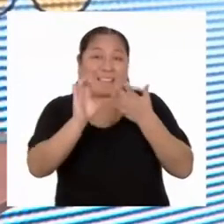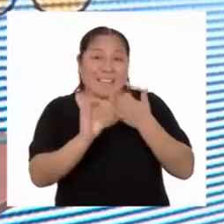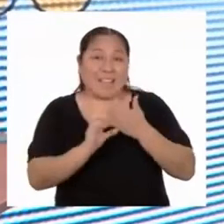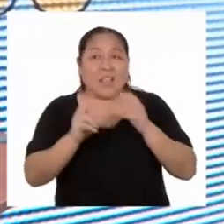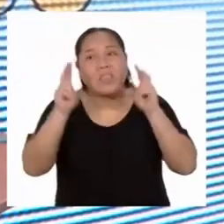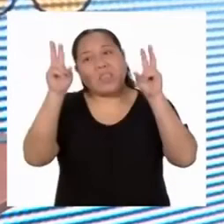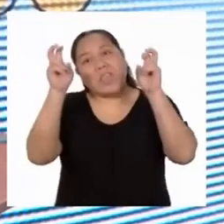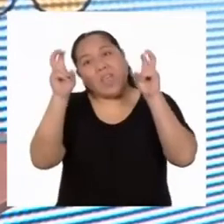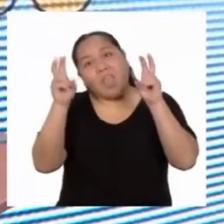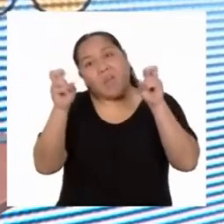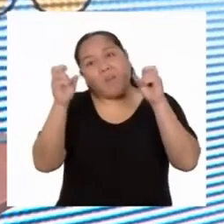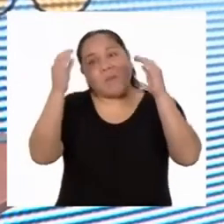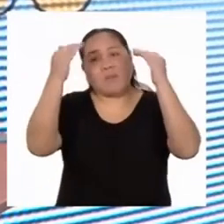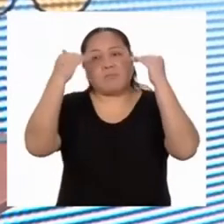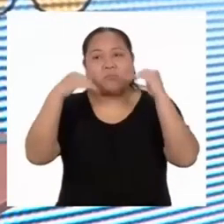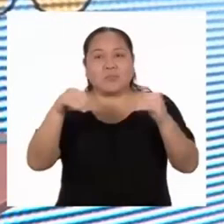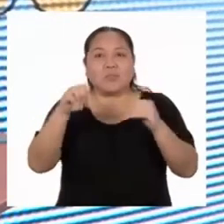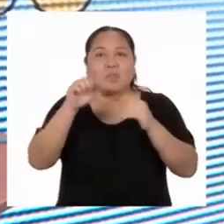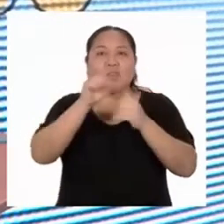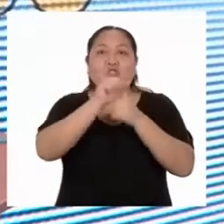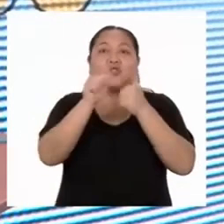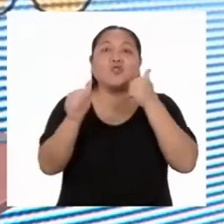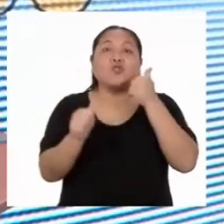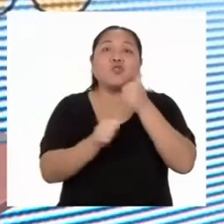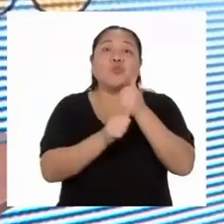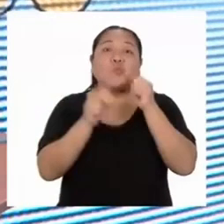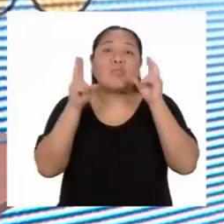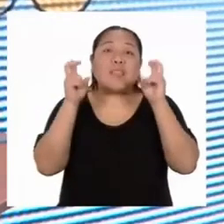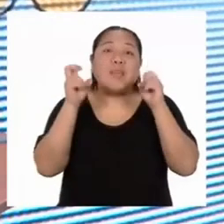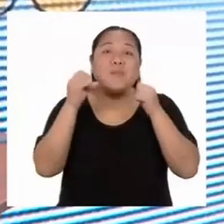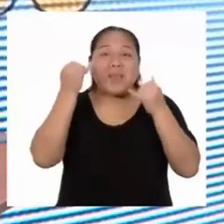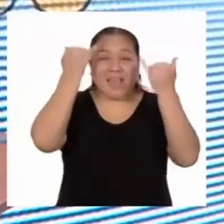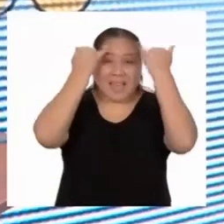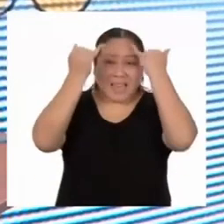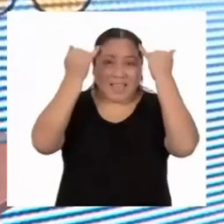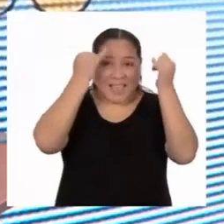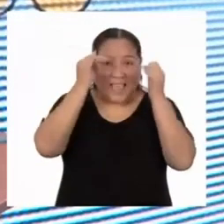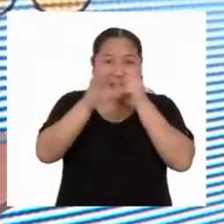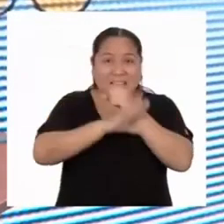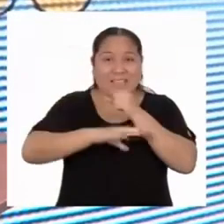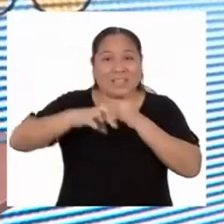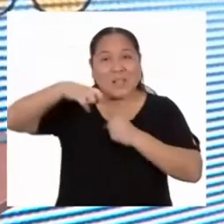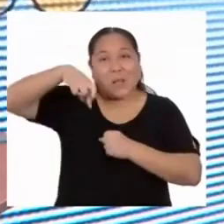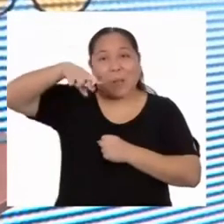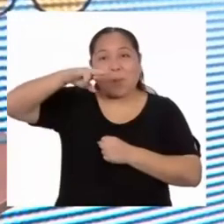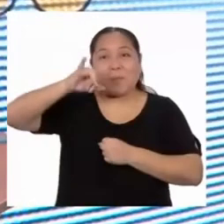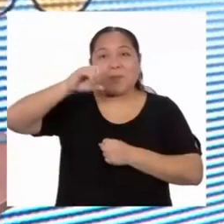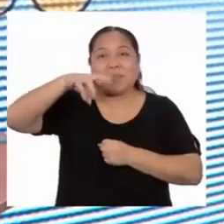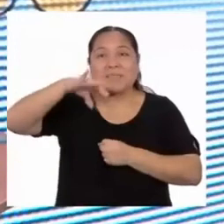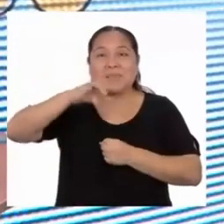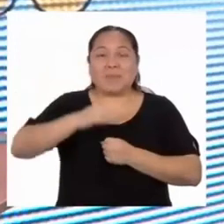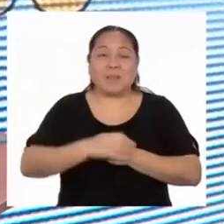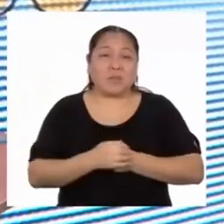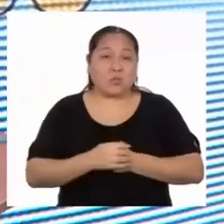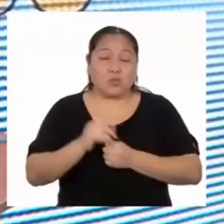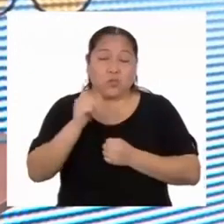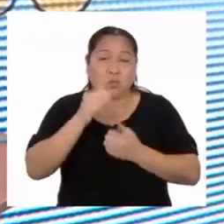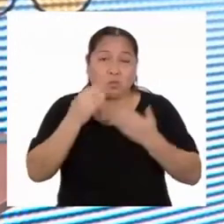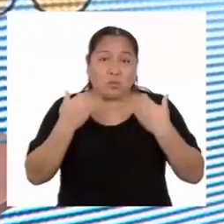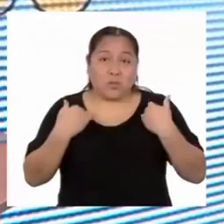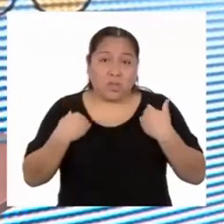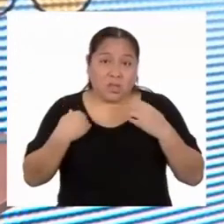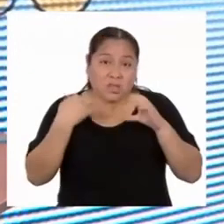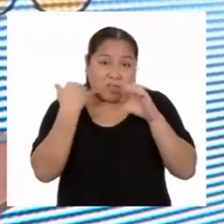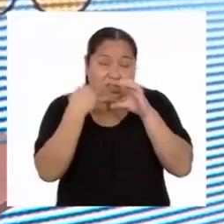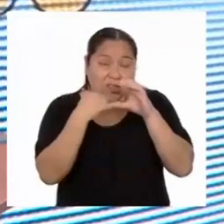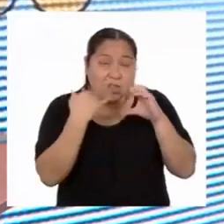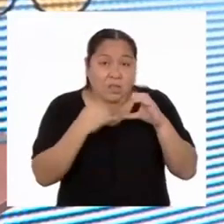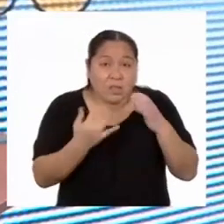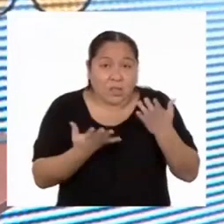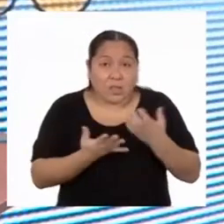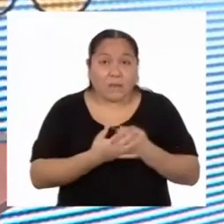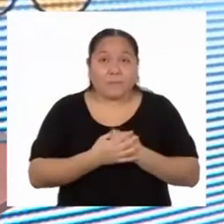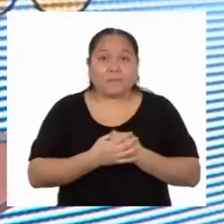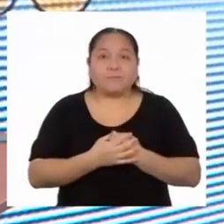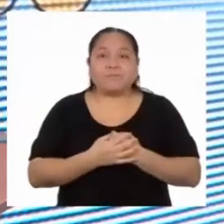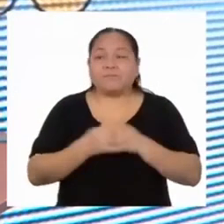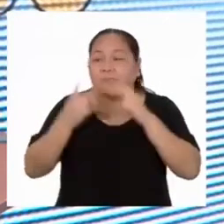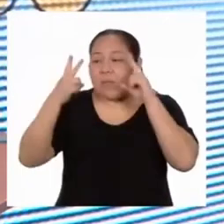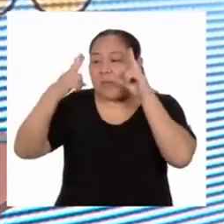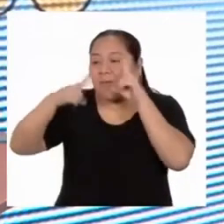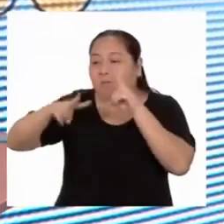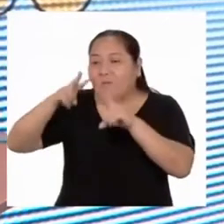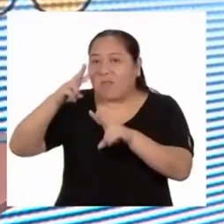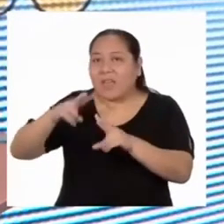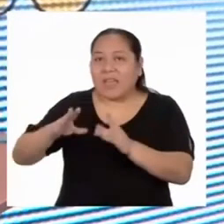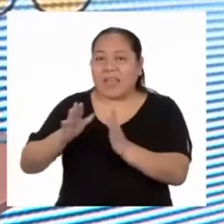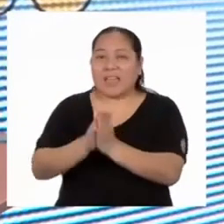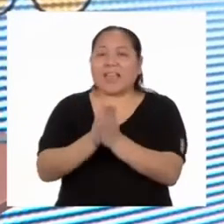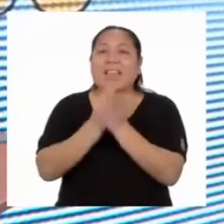tema, subtema e ideas principales. Y si no tienes señal de Internet, revisa